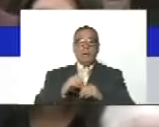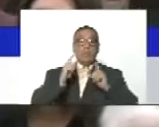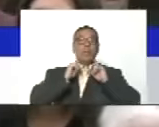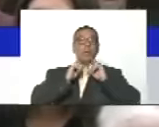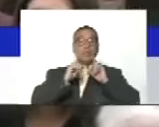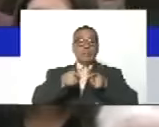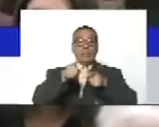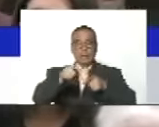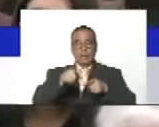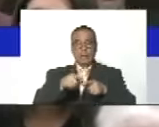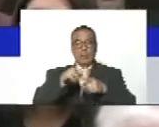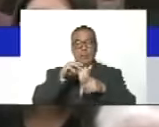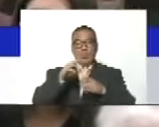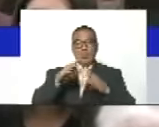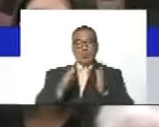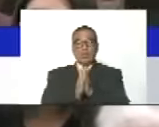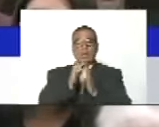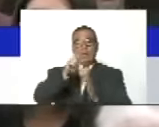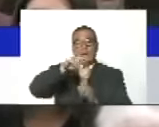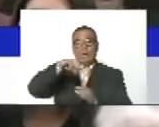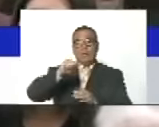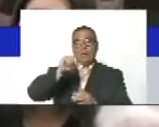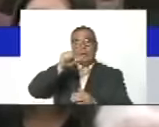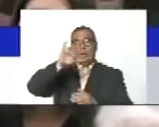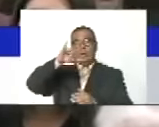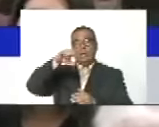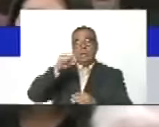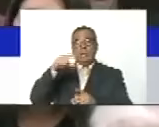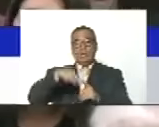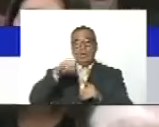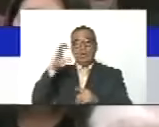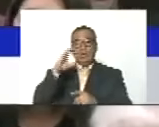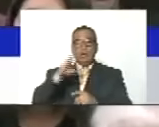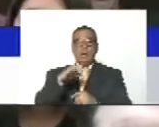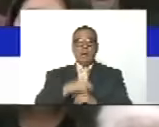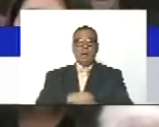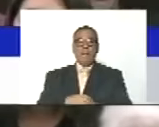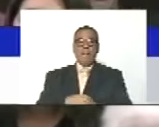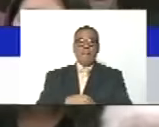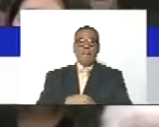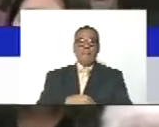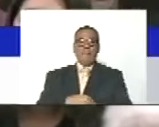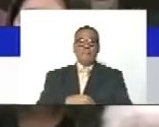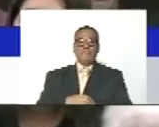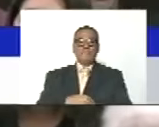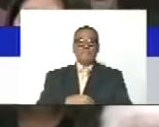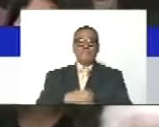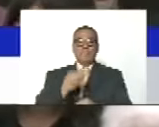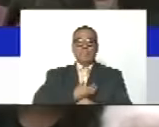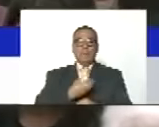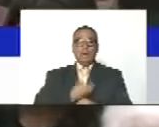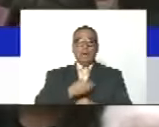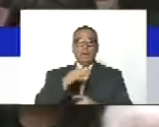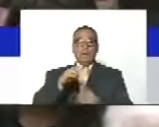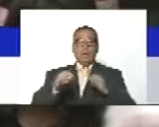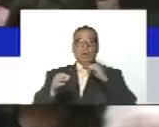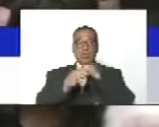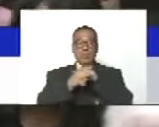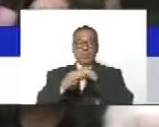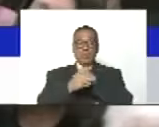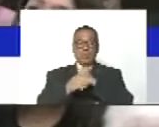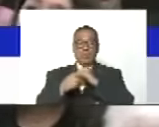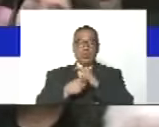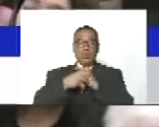Cementerio de la Parroquia Santa Rosalía de Caracas, por el alcalde del municipio